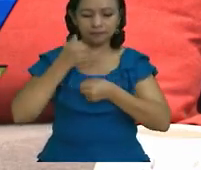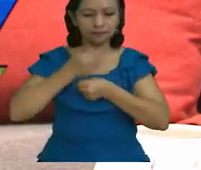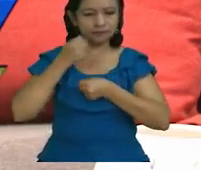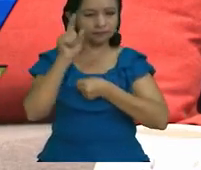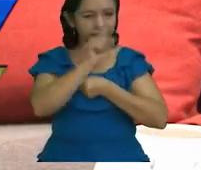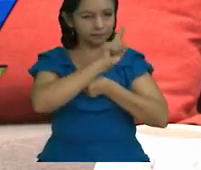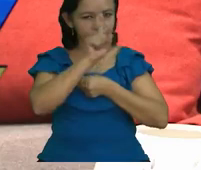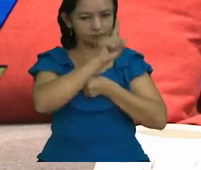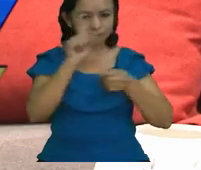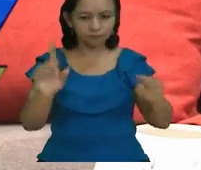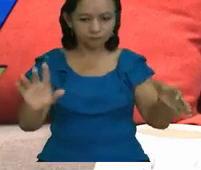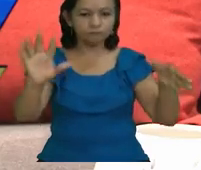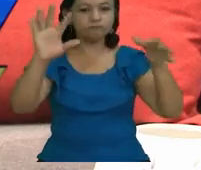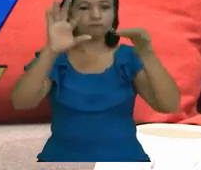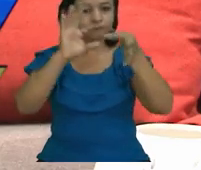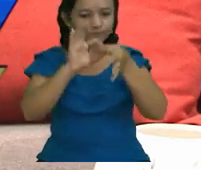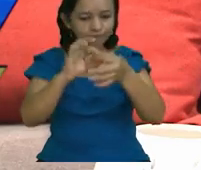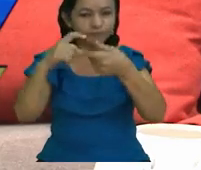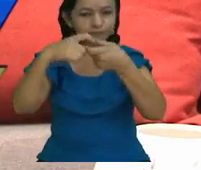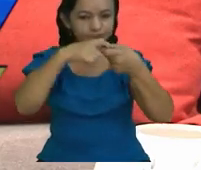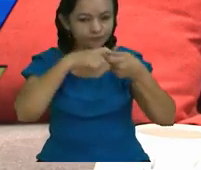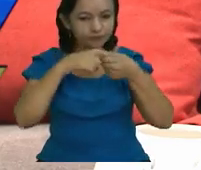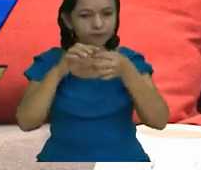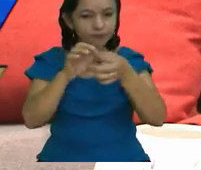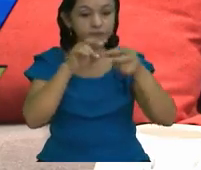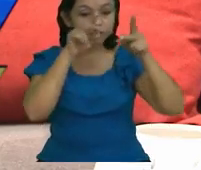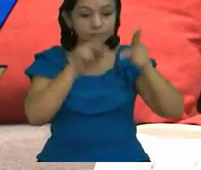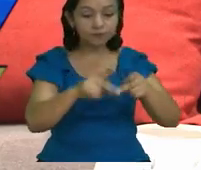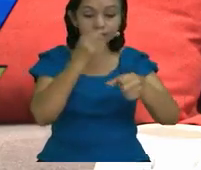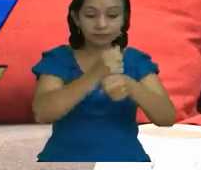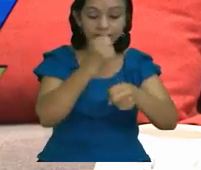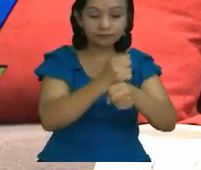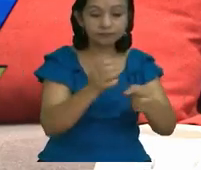investigación, sino que trabajamos de una manera coordinada con el productor.